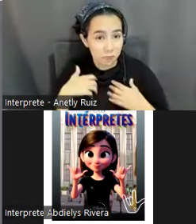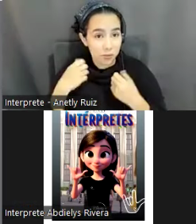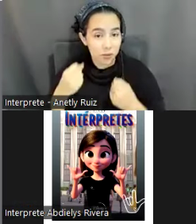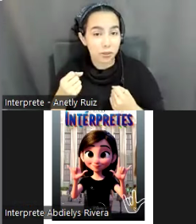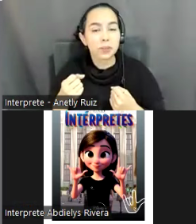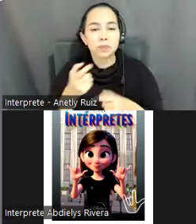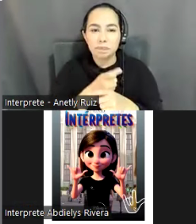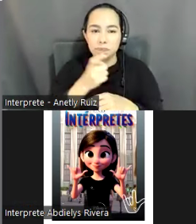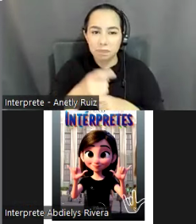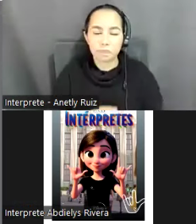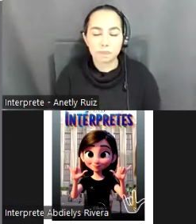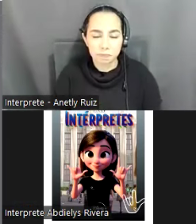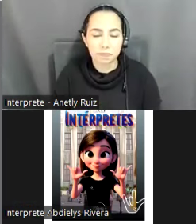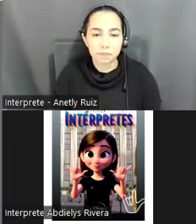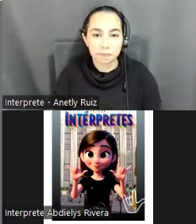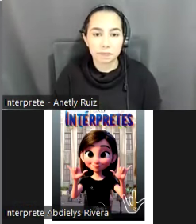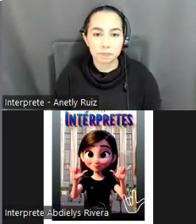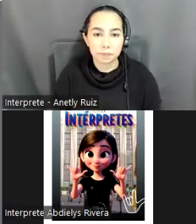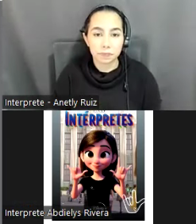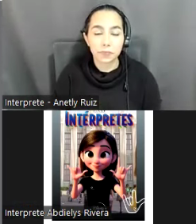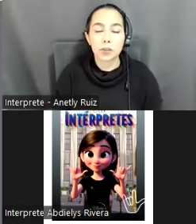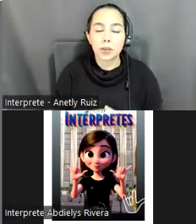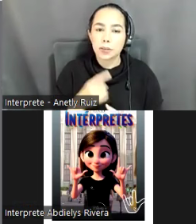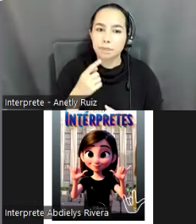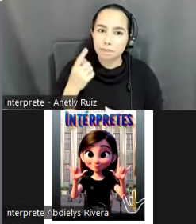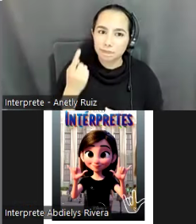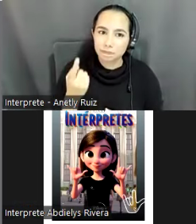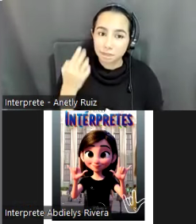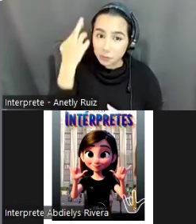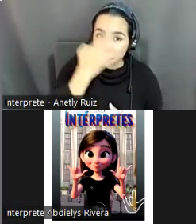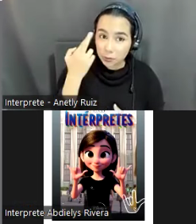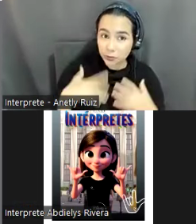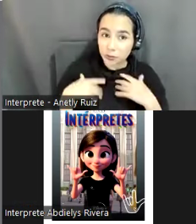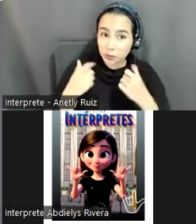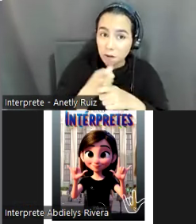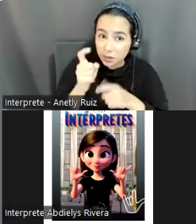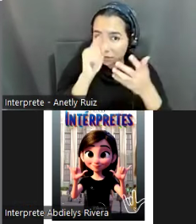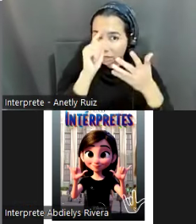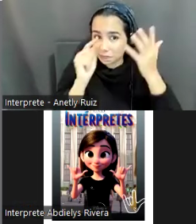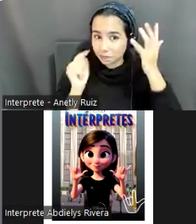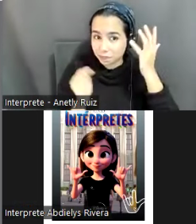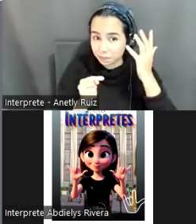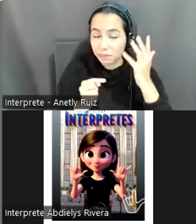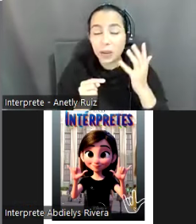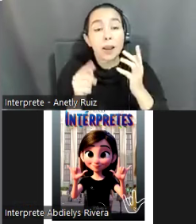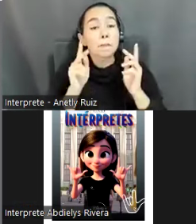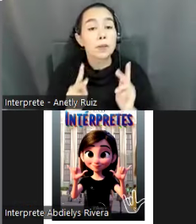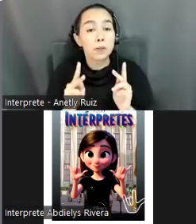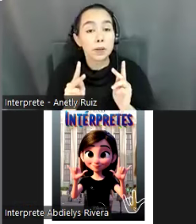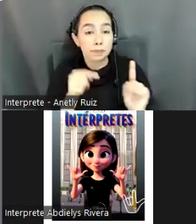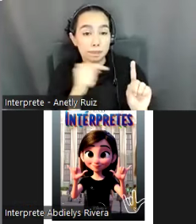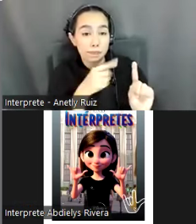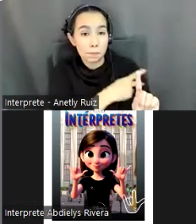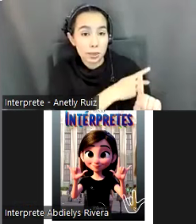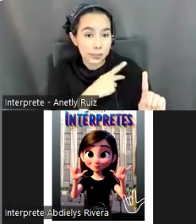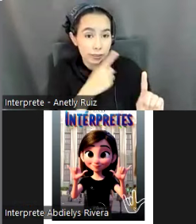aquí, y es el cuidador. Y eso lo observamos mucho en cáncer. El burnout